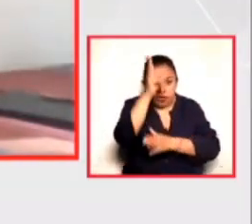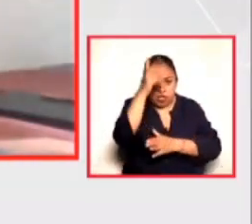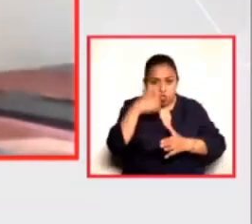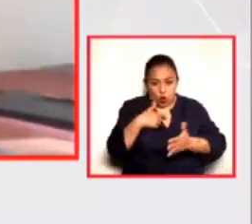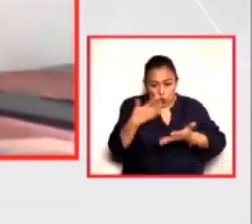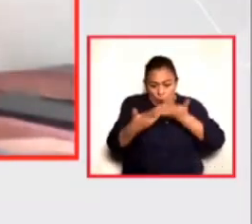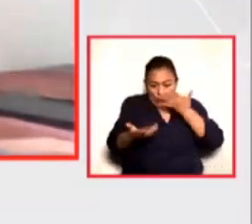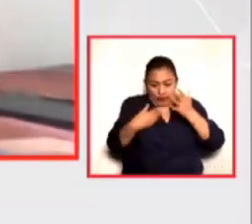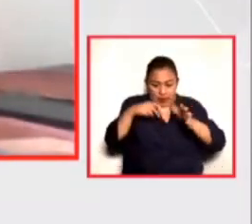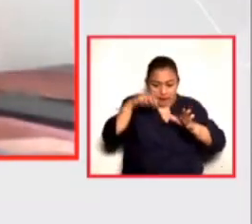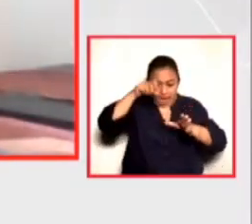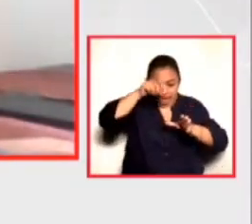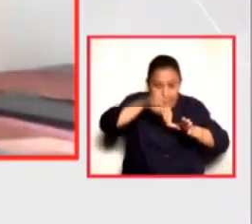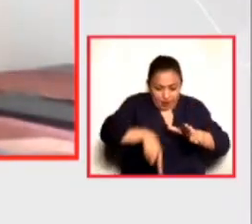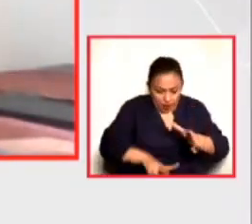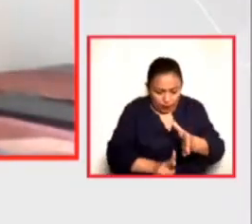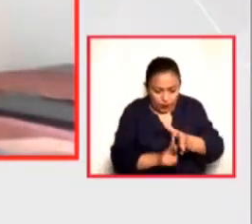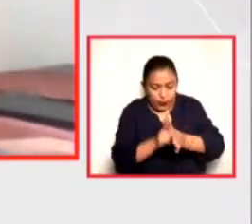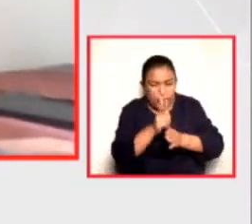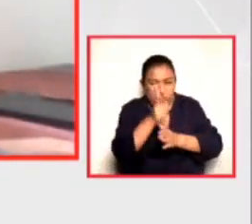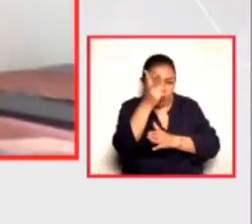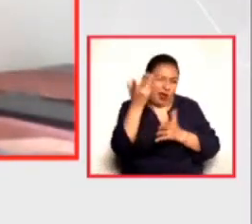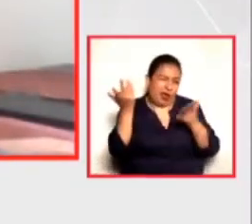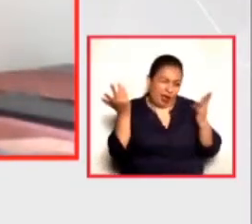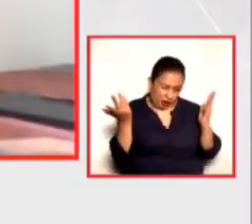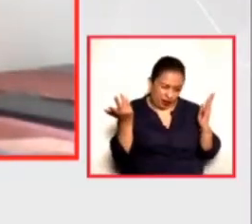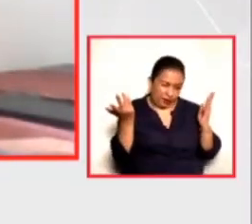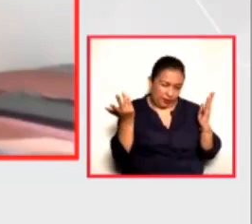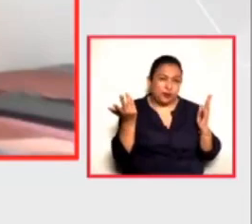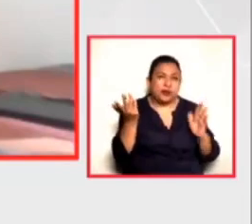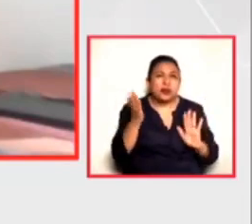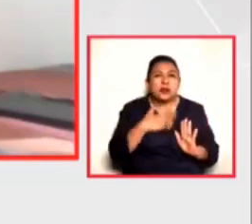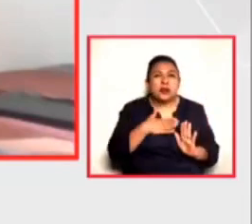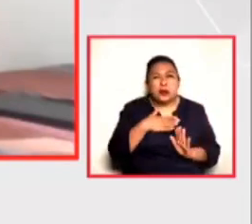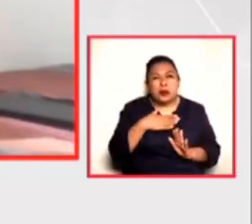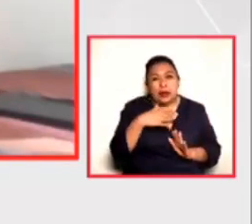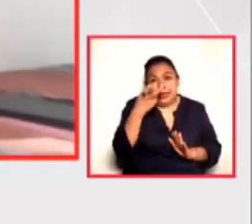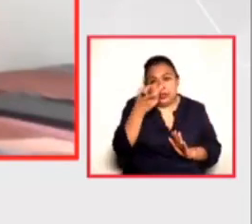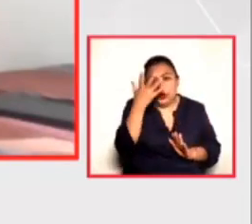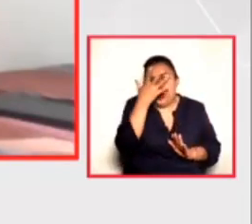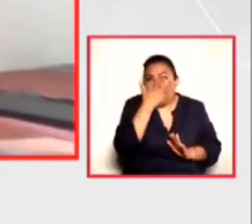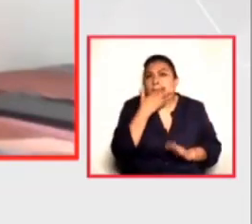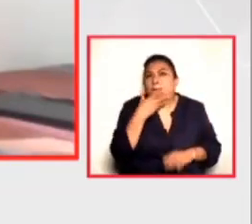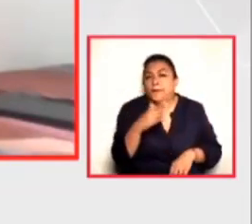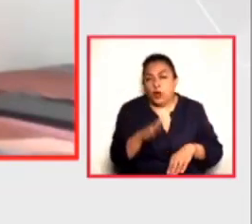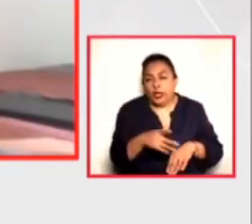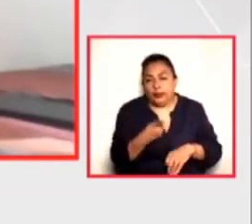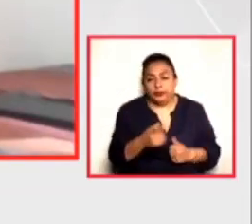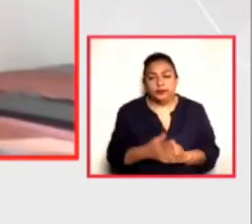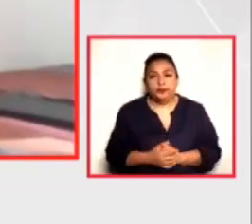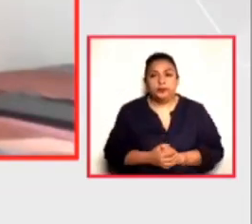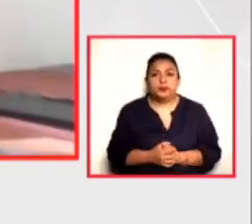que es, ahí me parece bastante maravilloso de esto, es que